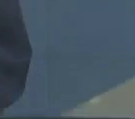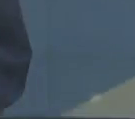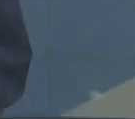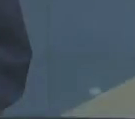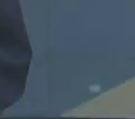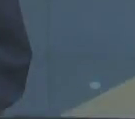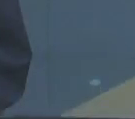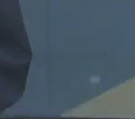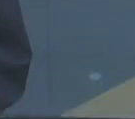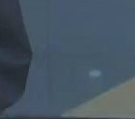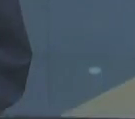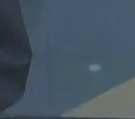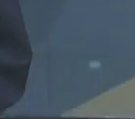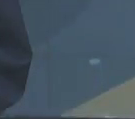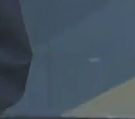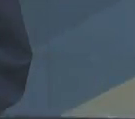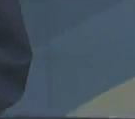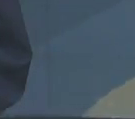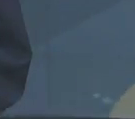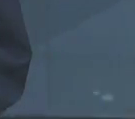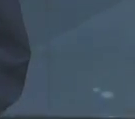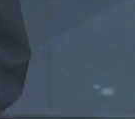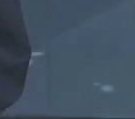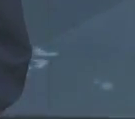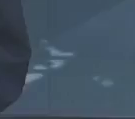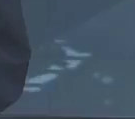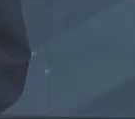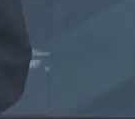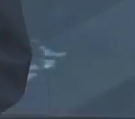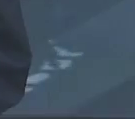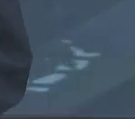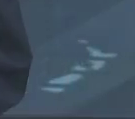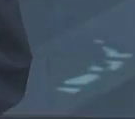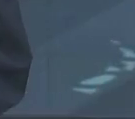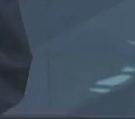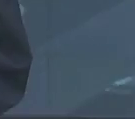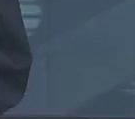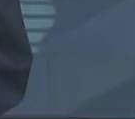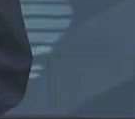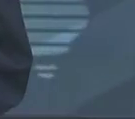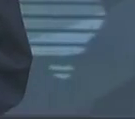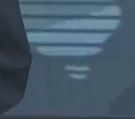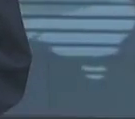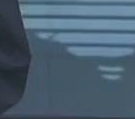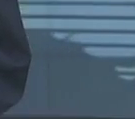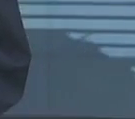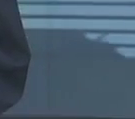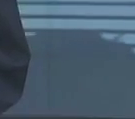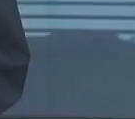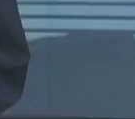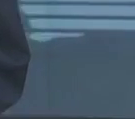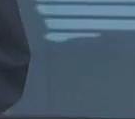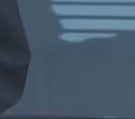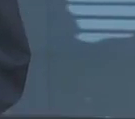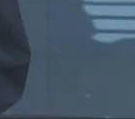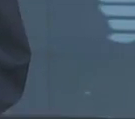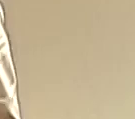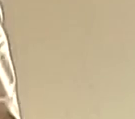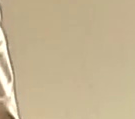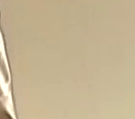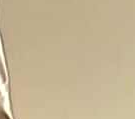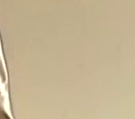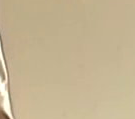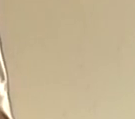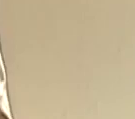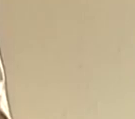Bien, a esta hora nos trasladamos al Ministerio de Interior, Justicia y Paz. Ahí está Eni Ángel y nos lleva la información a esta hora. Te escuchamos.